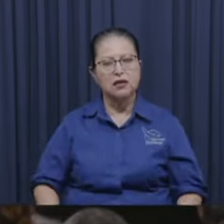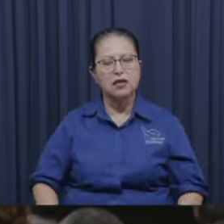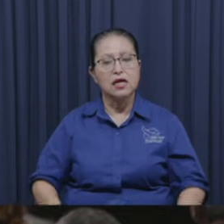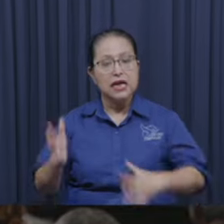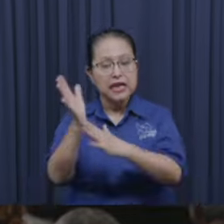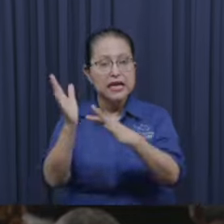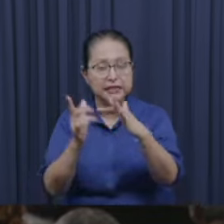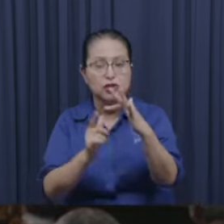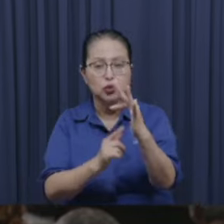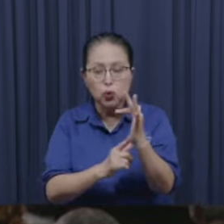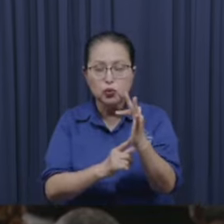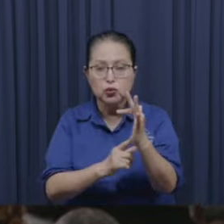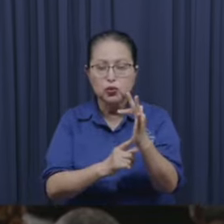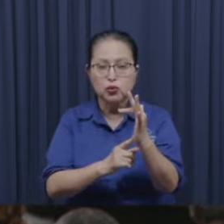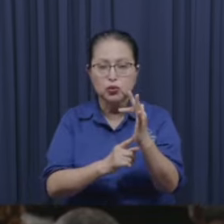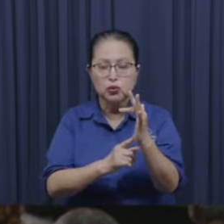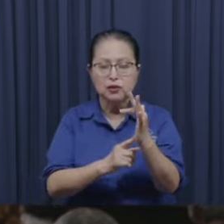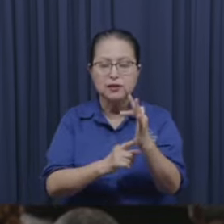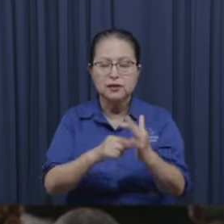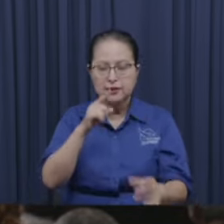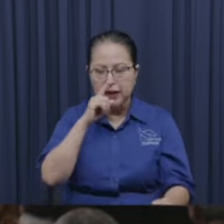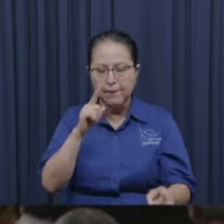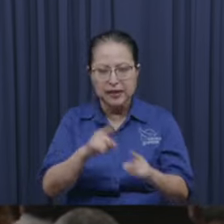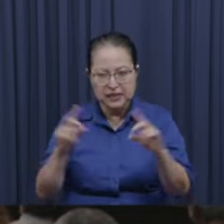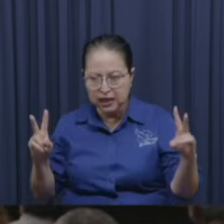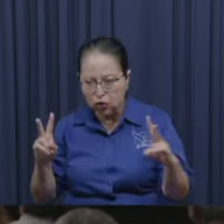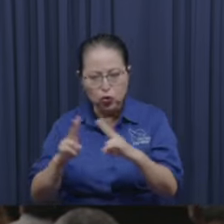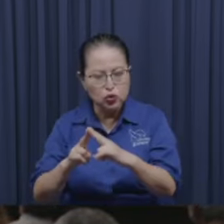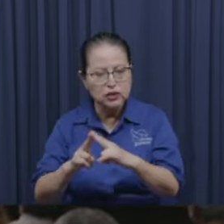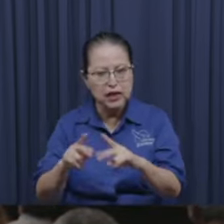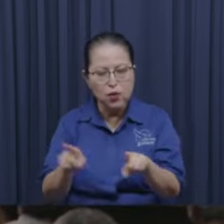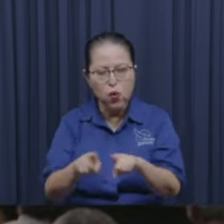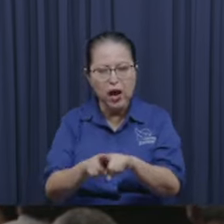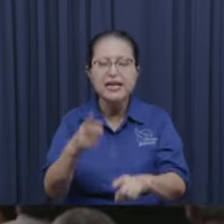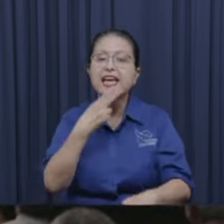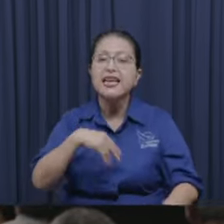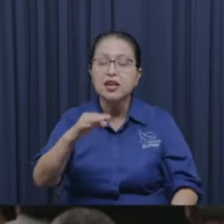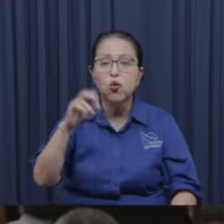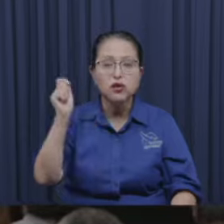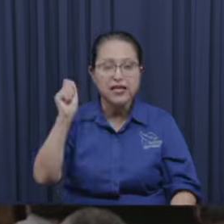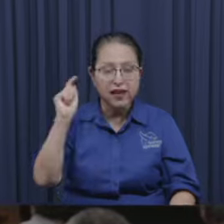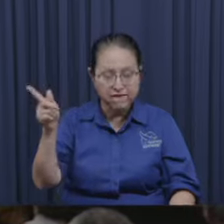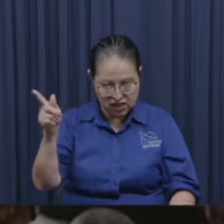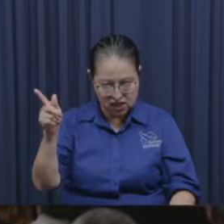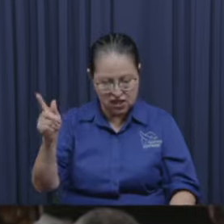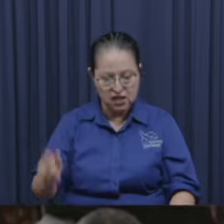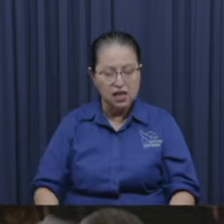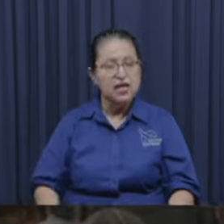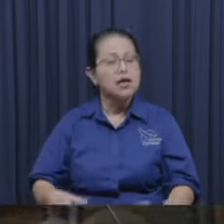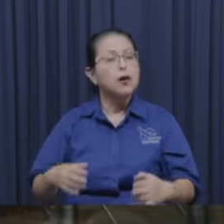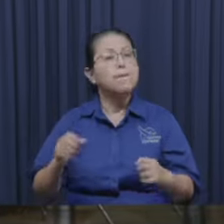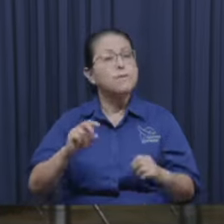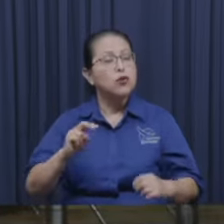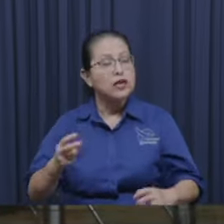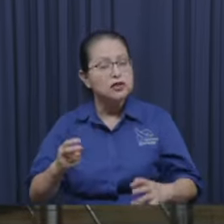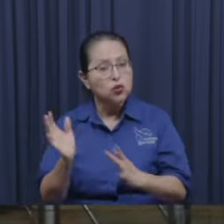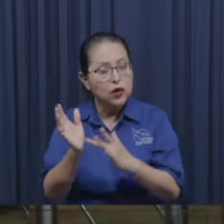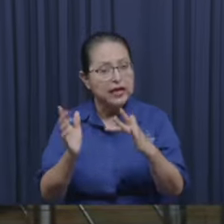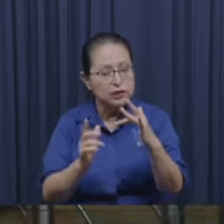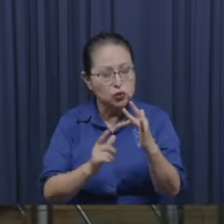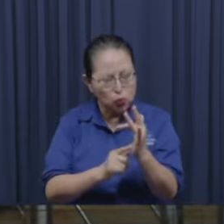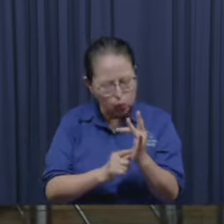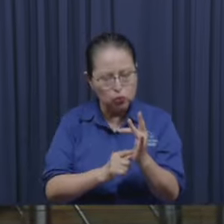como hijo de David entonces para que David viviera tenía que morir el hijo de David el hijo de Dios